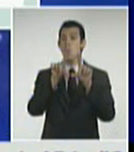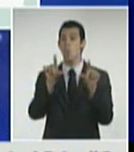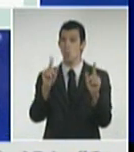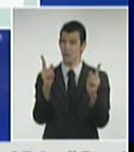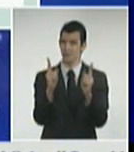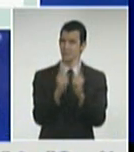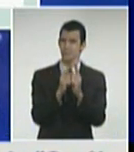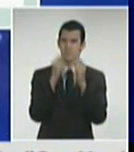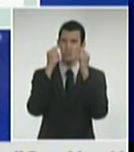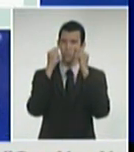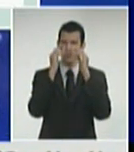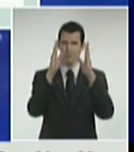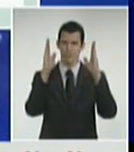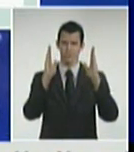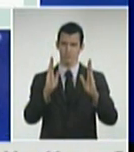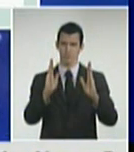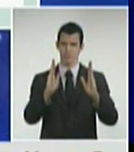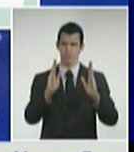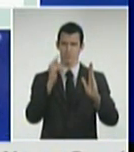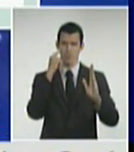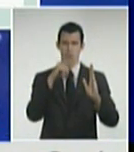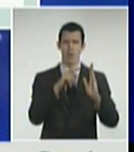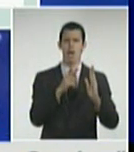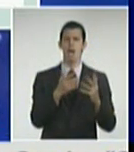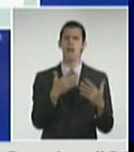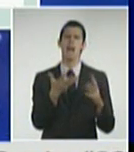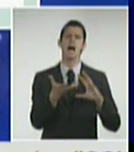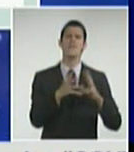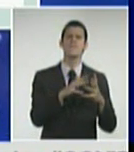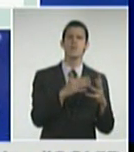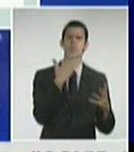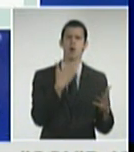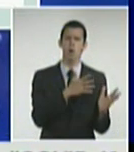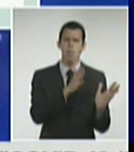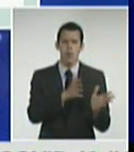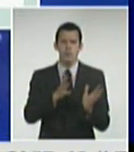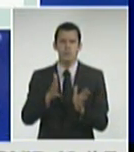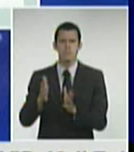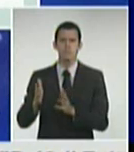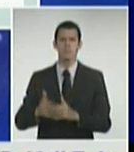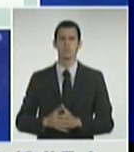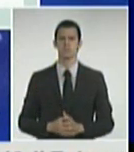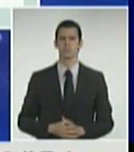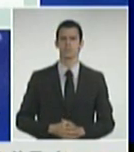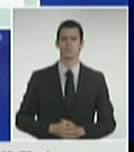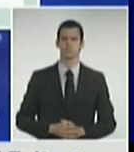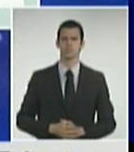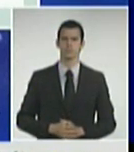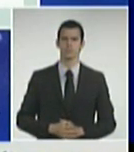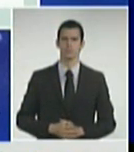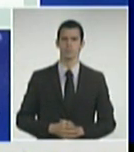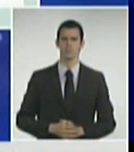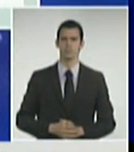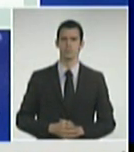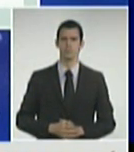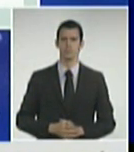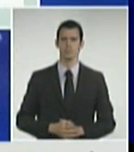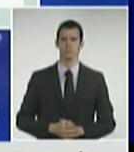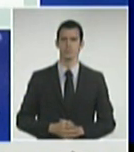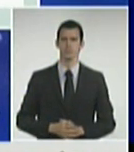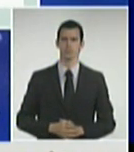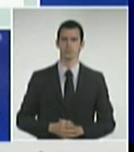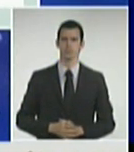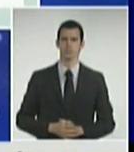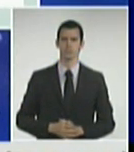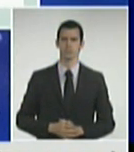en él se puede ver el comportamiento. Aquí aparece hasta el principio, lo que pasa es que está chiquito, el